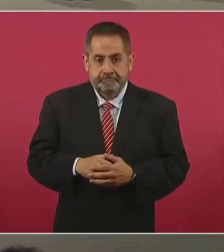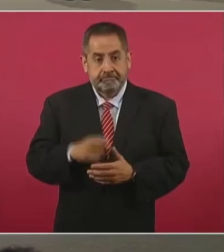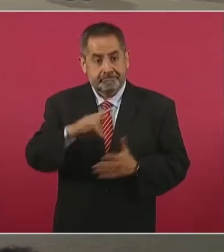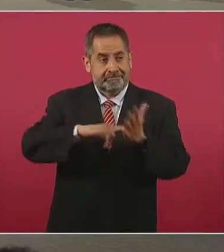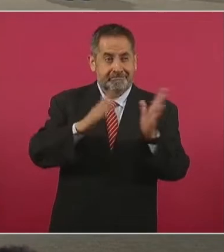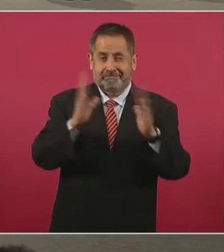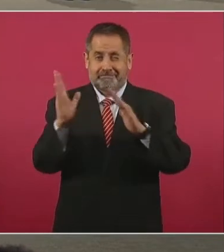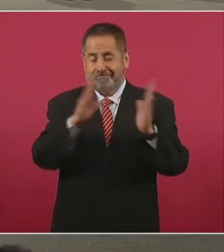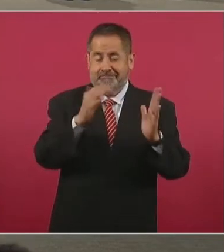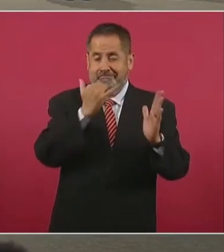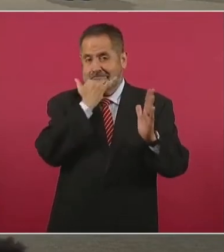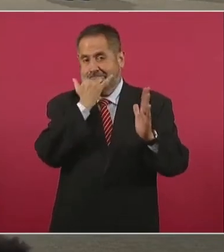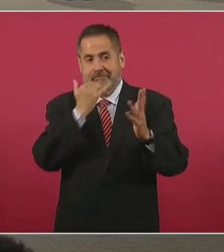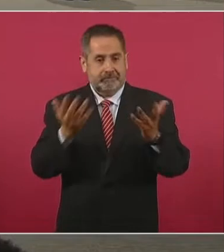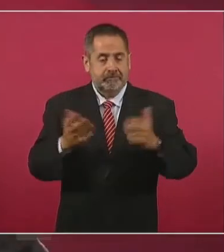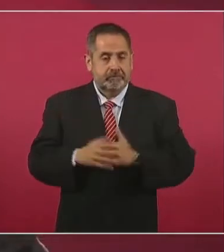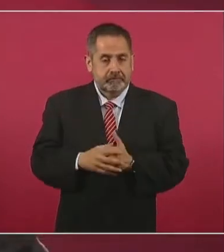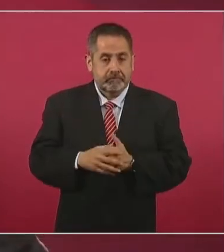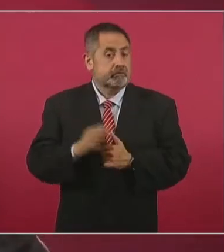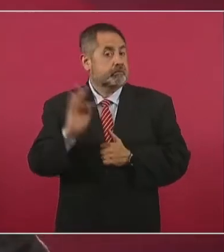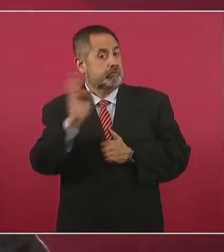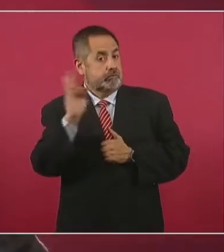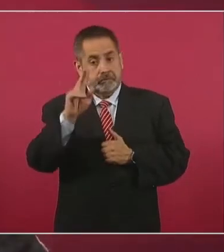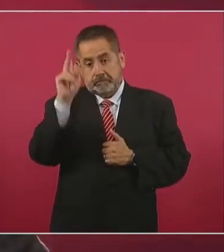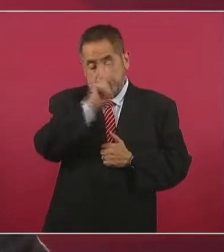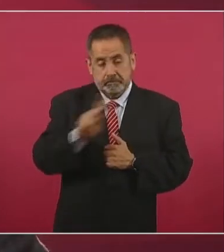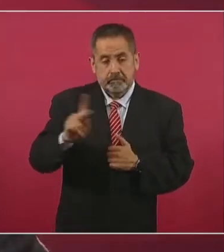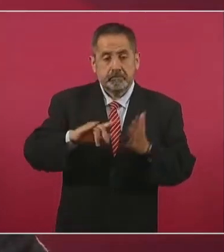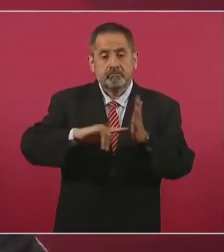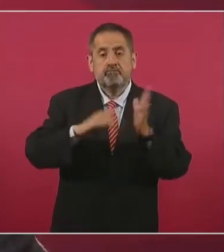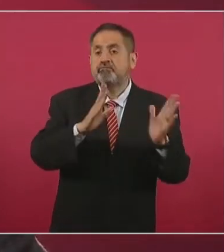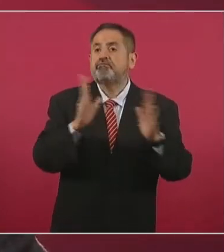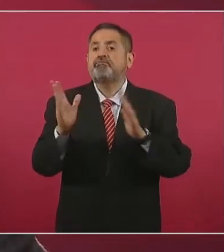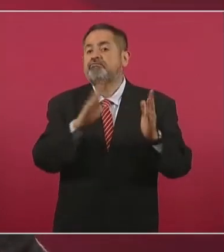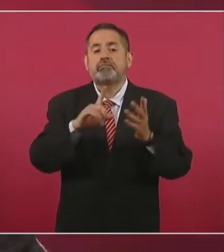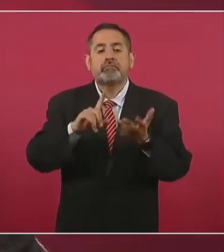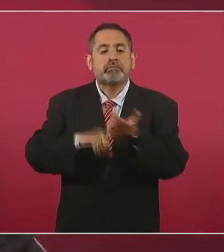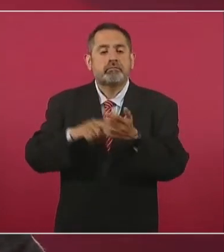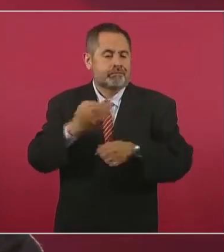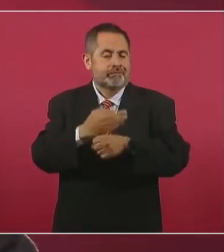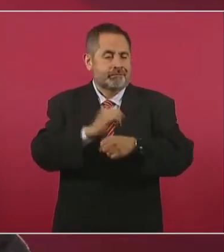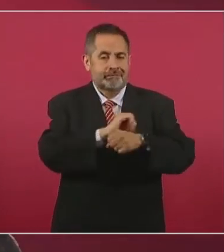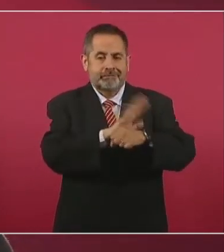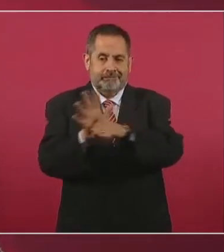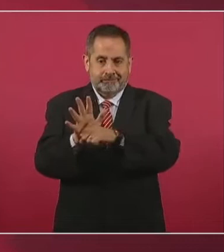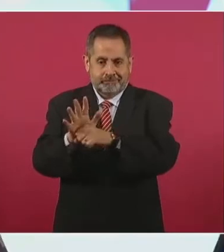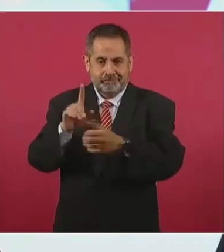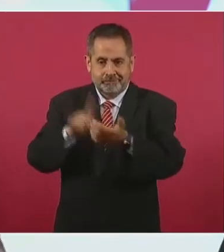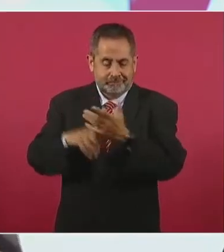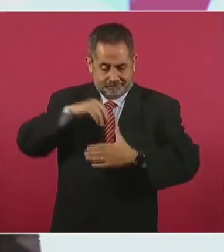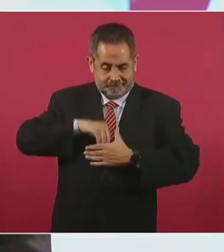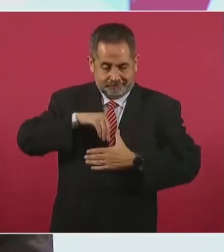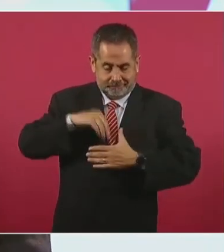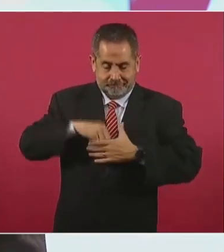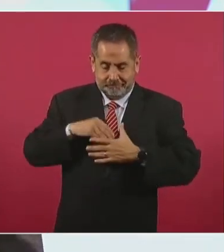efecto puede ser mayor con los cambios de salud provocados por la pandemia debida al SARS-CoV-2.